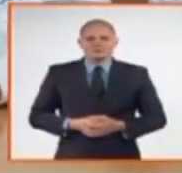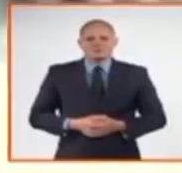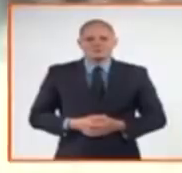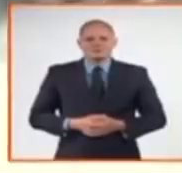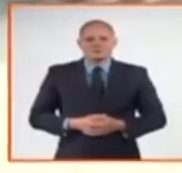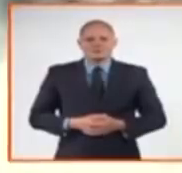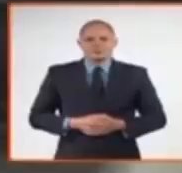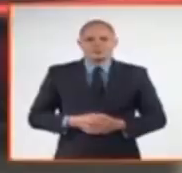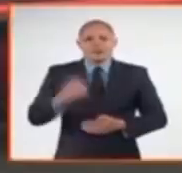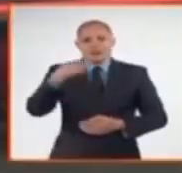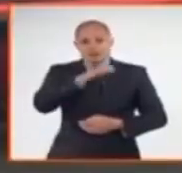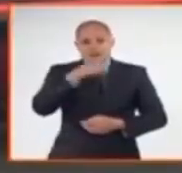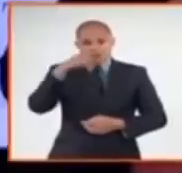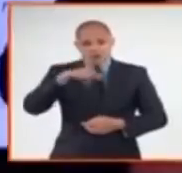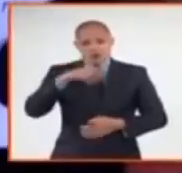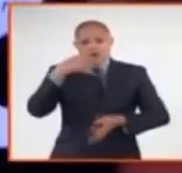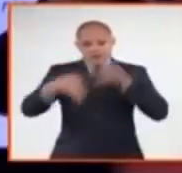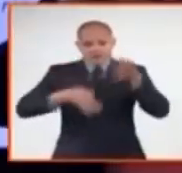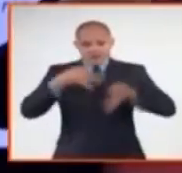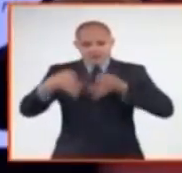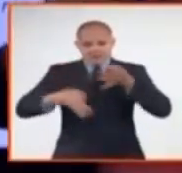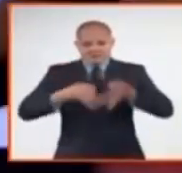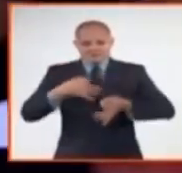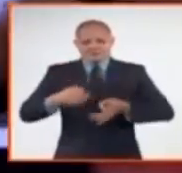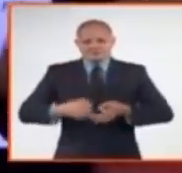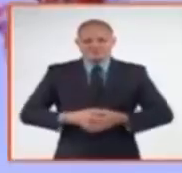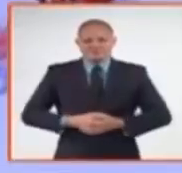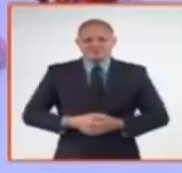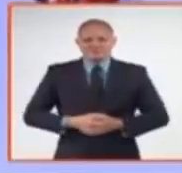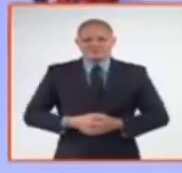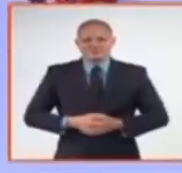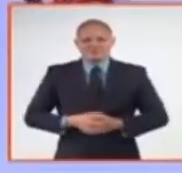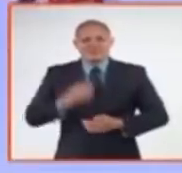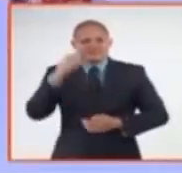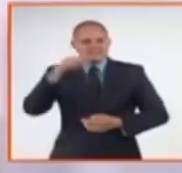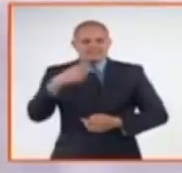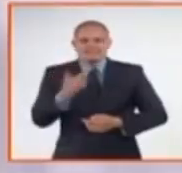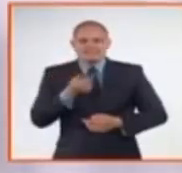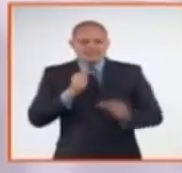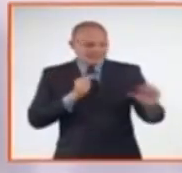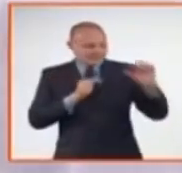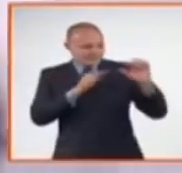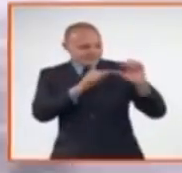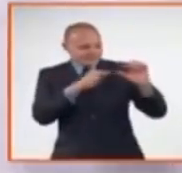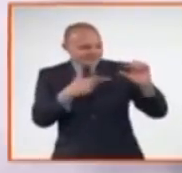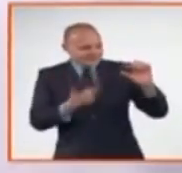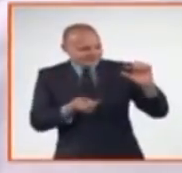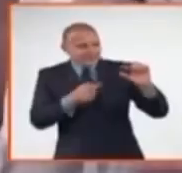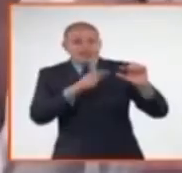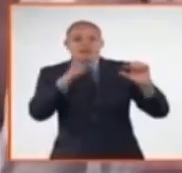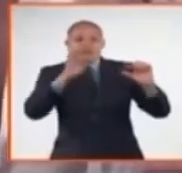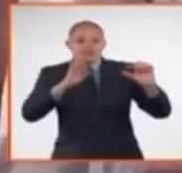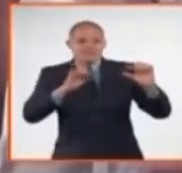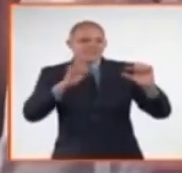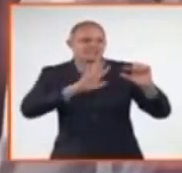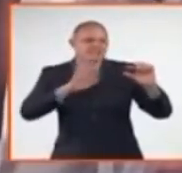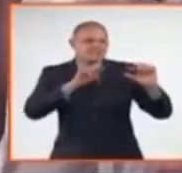toque a degüello en este bulbo humedad y amor bravío